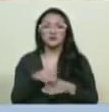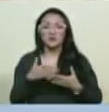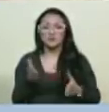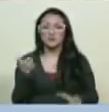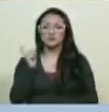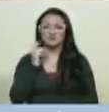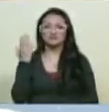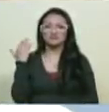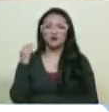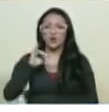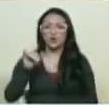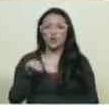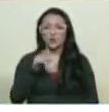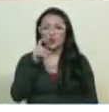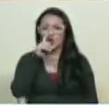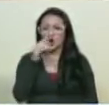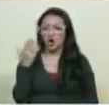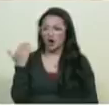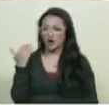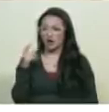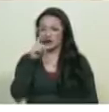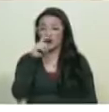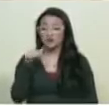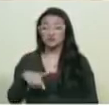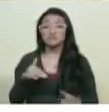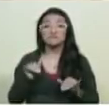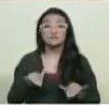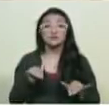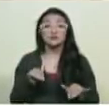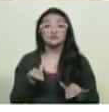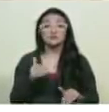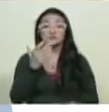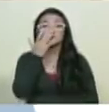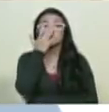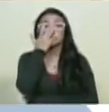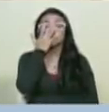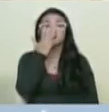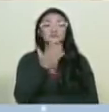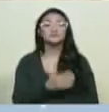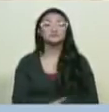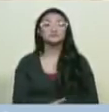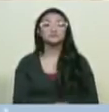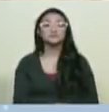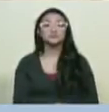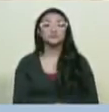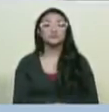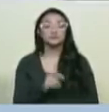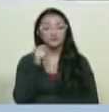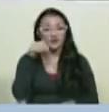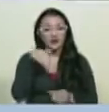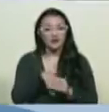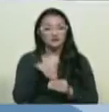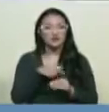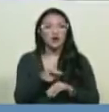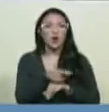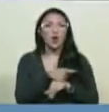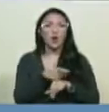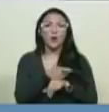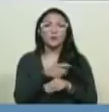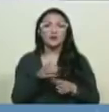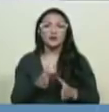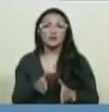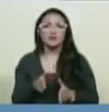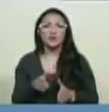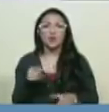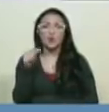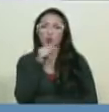julio de este mismo año. Sin embargo, hemos visto cómo en las elecciones de gobernadores de octubre